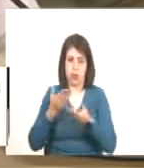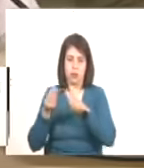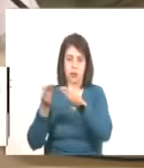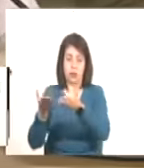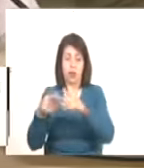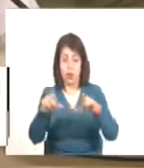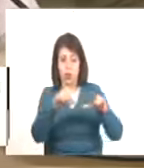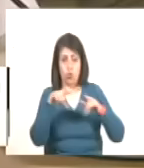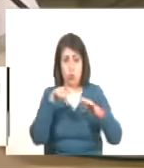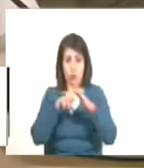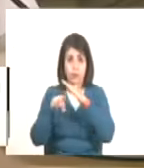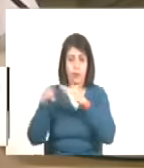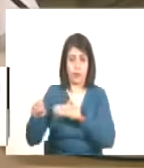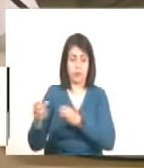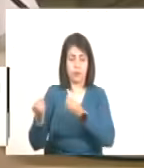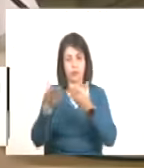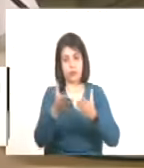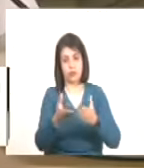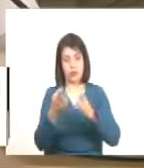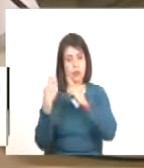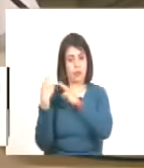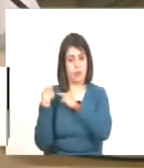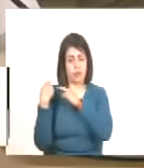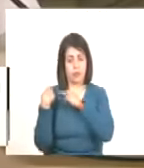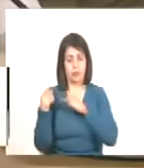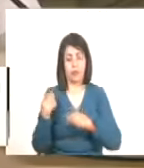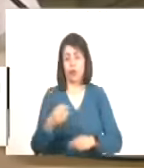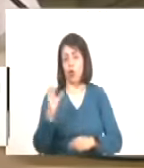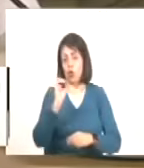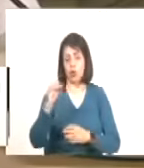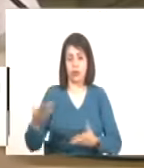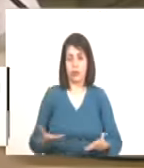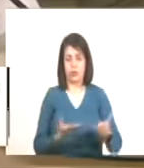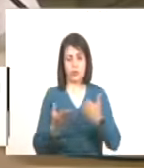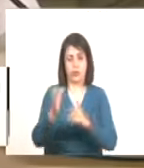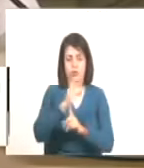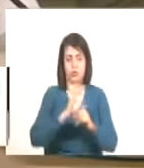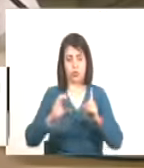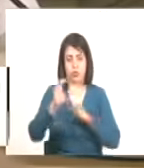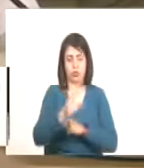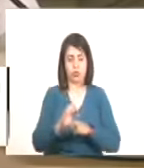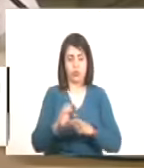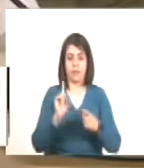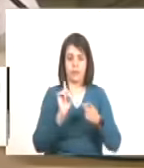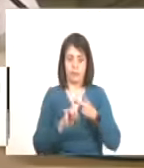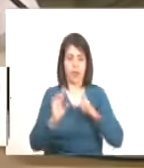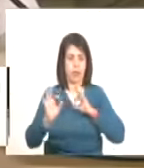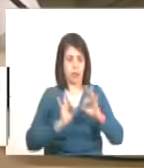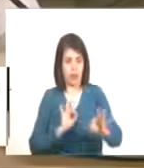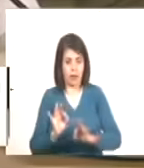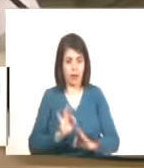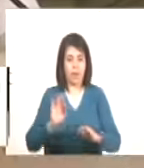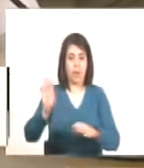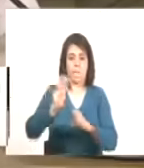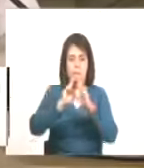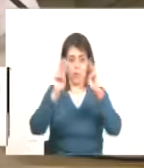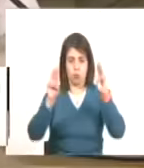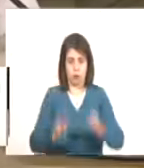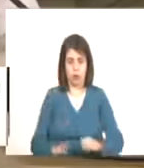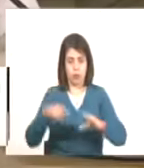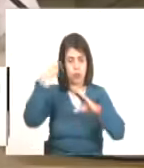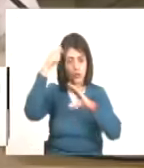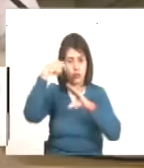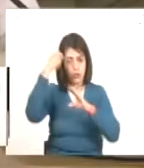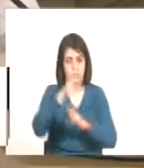acceso a lugares en donde se ofrezcan representaciones o servicios culturales tales como teatros, museos,